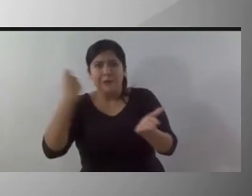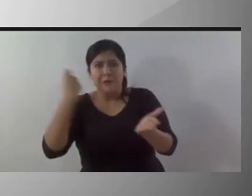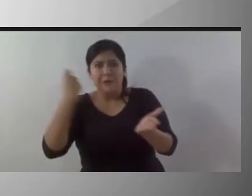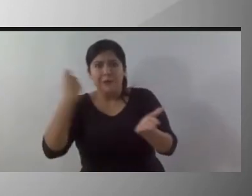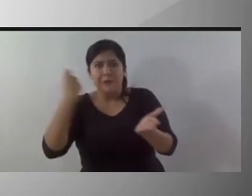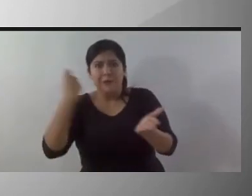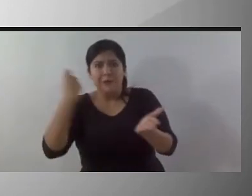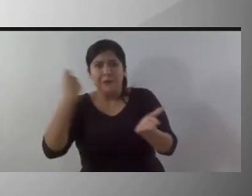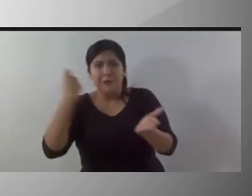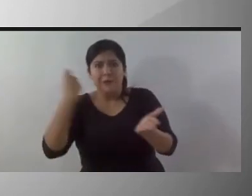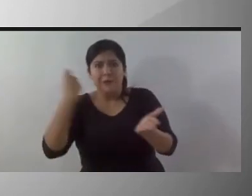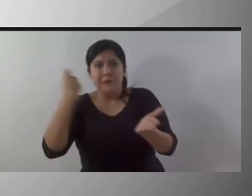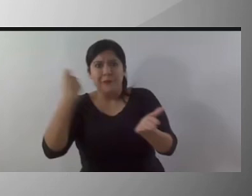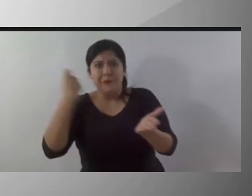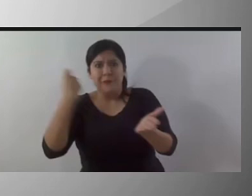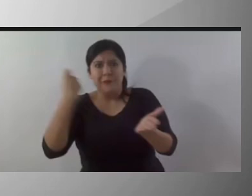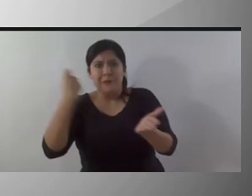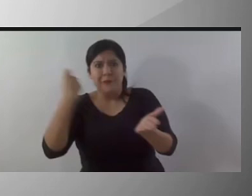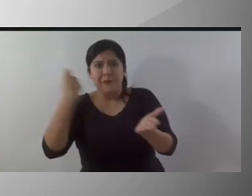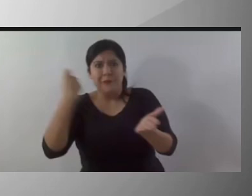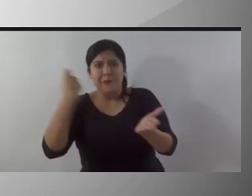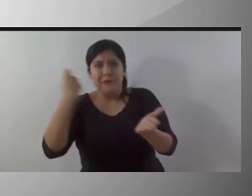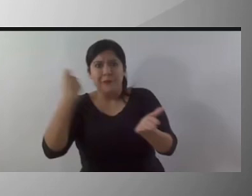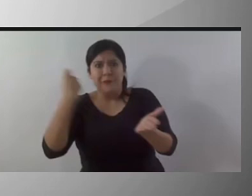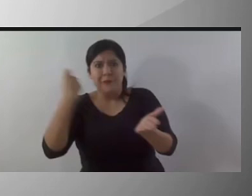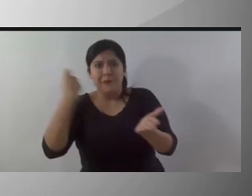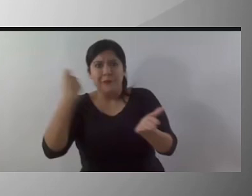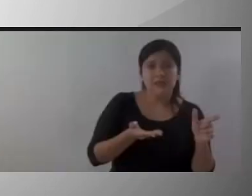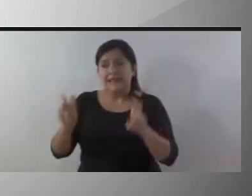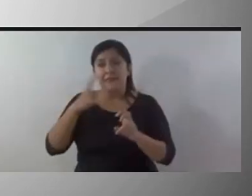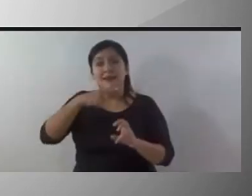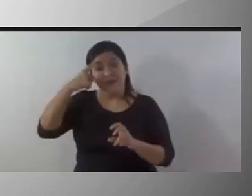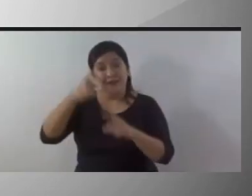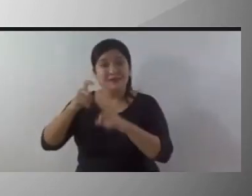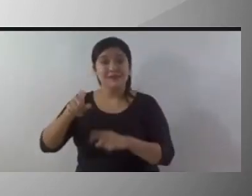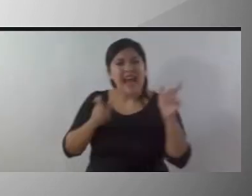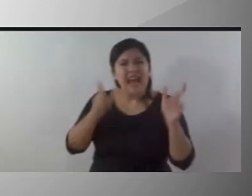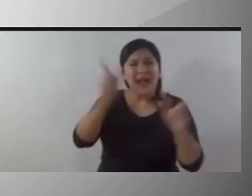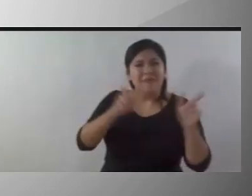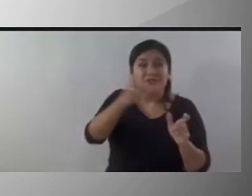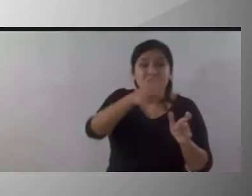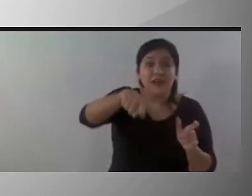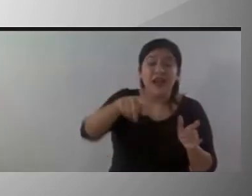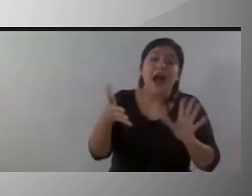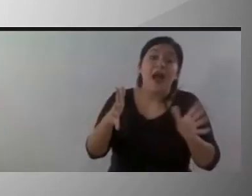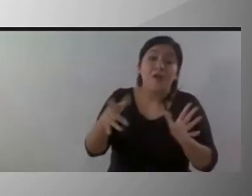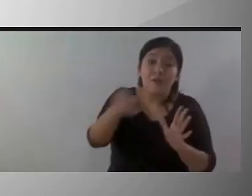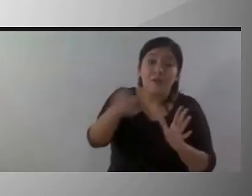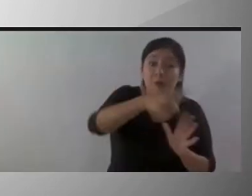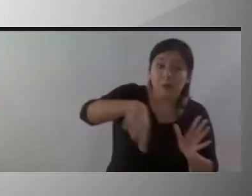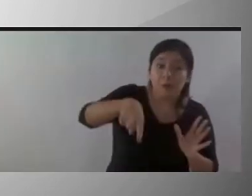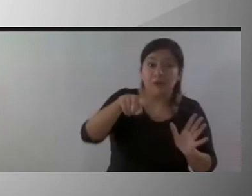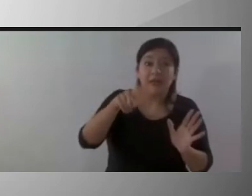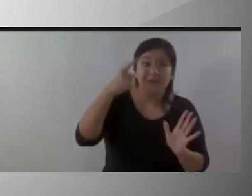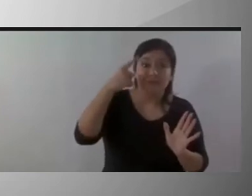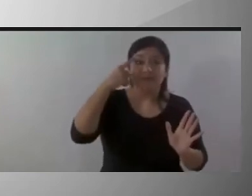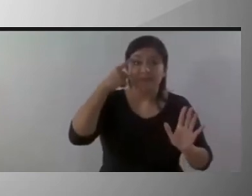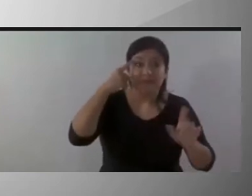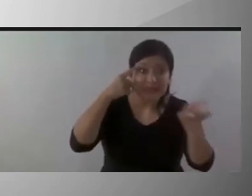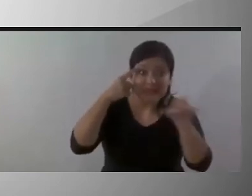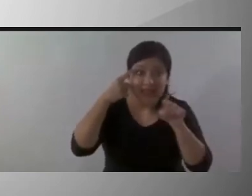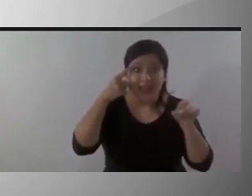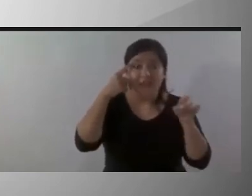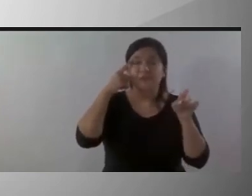con la intersexualidad pasa una cosa muy curiosa, a lo mejor ustedes estaban pensando en decir eso en algún